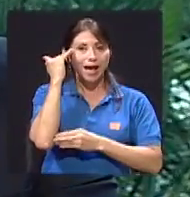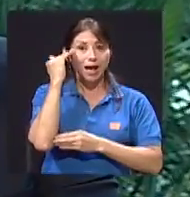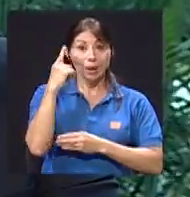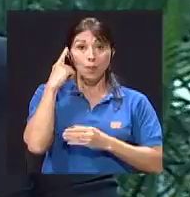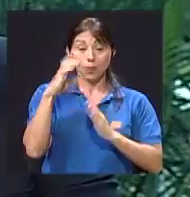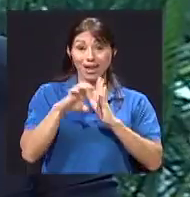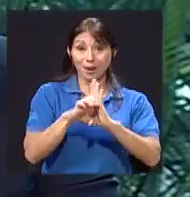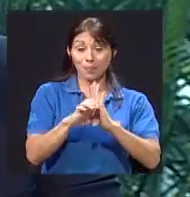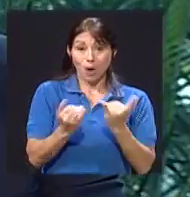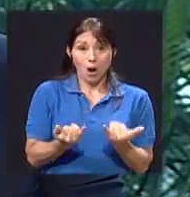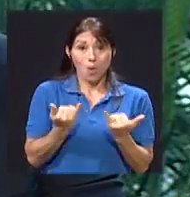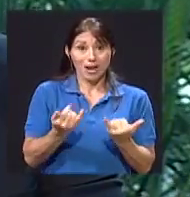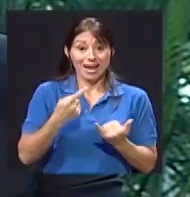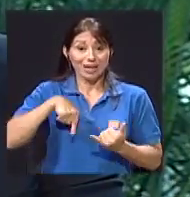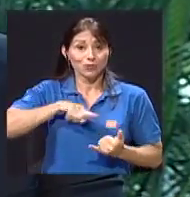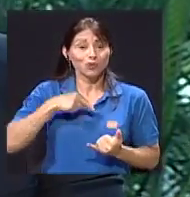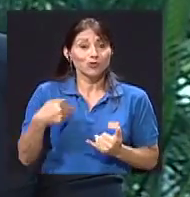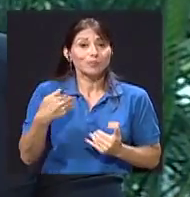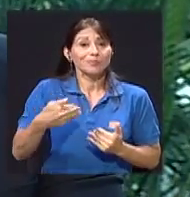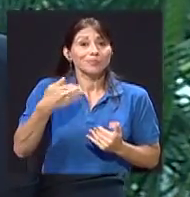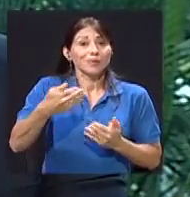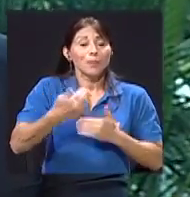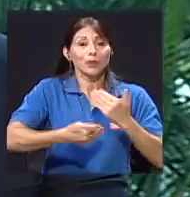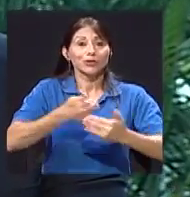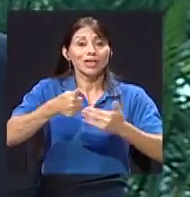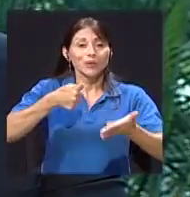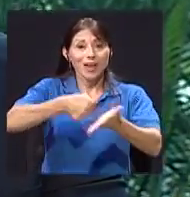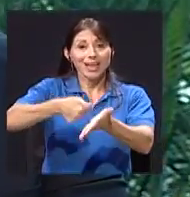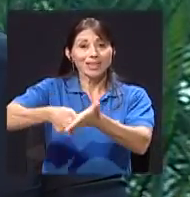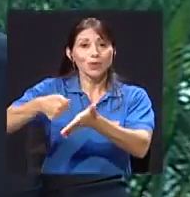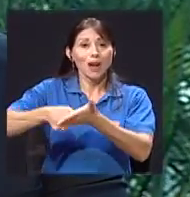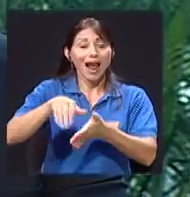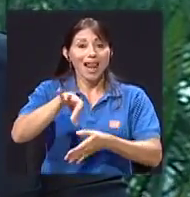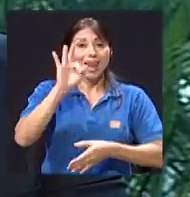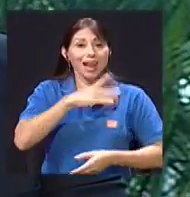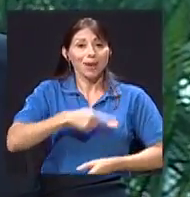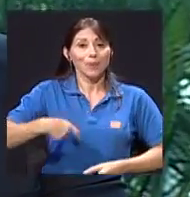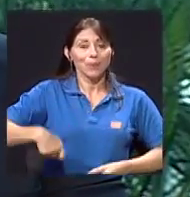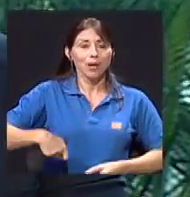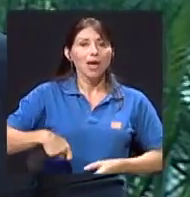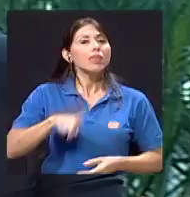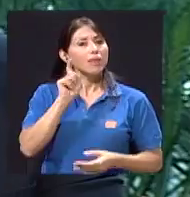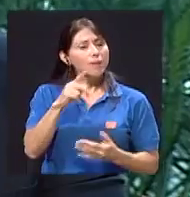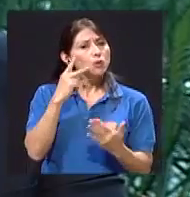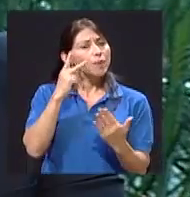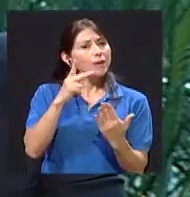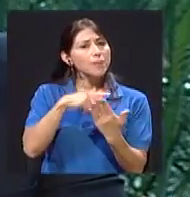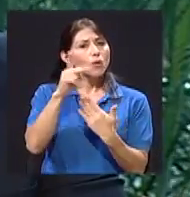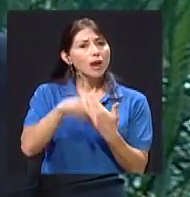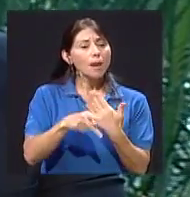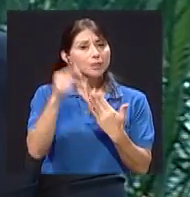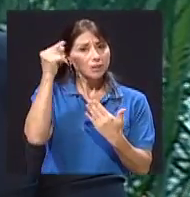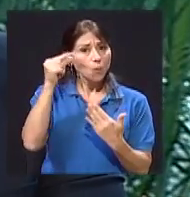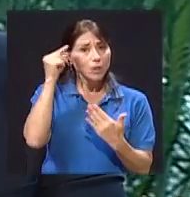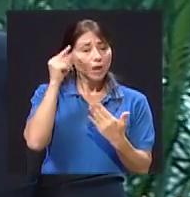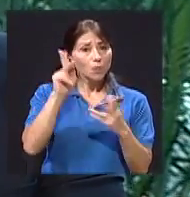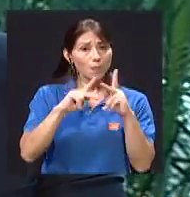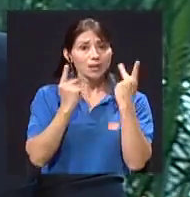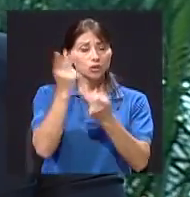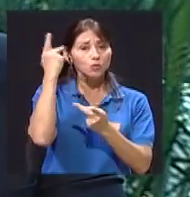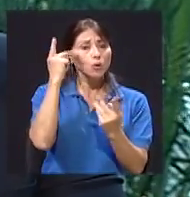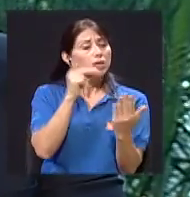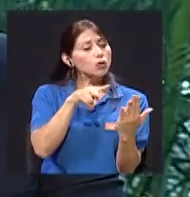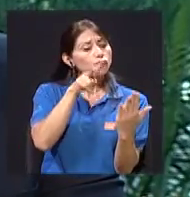proceso electoral próximo, hay que empezar a identificar en los programas de gobierno de los partidos políticos cuáles